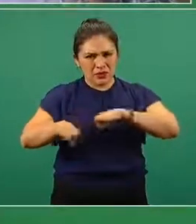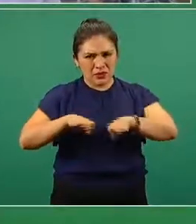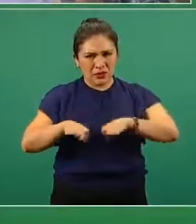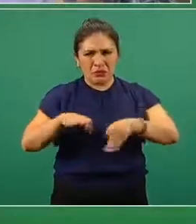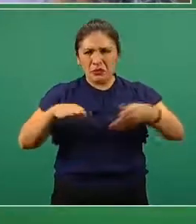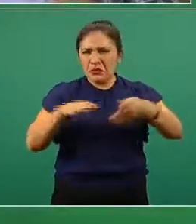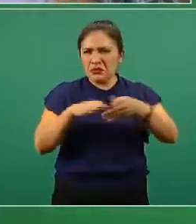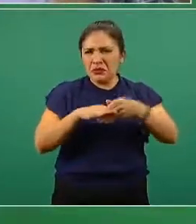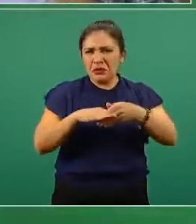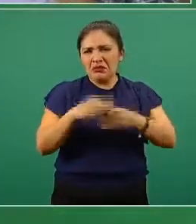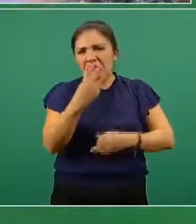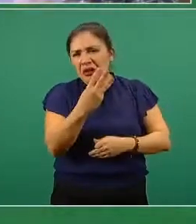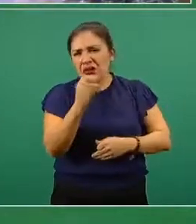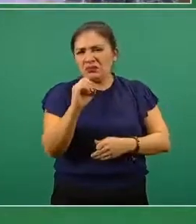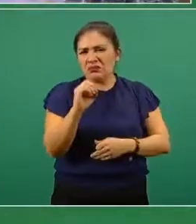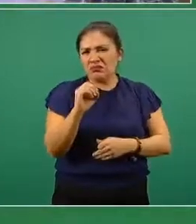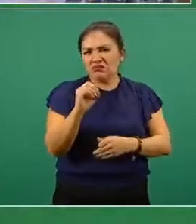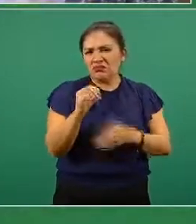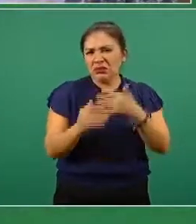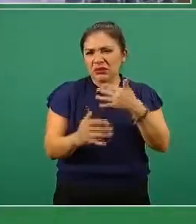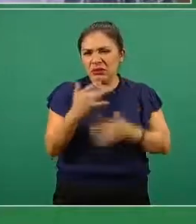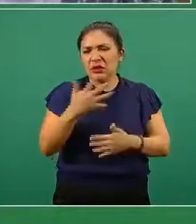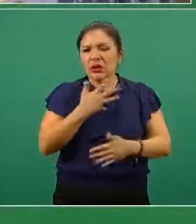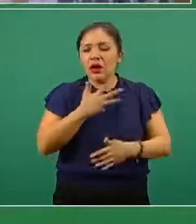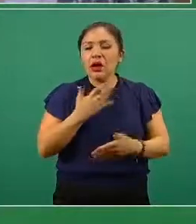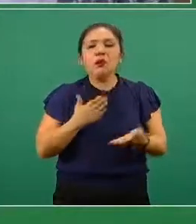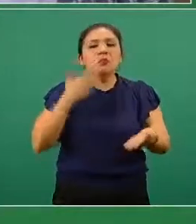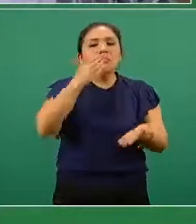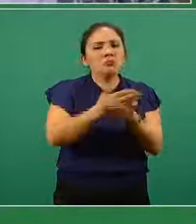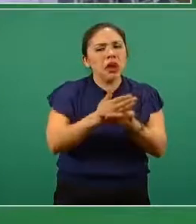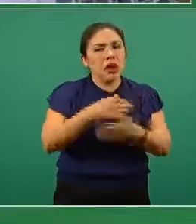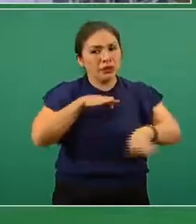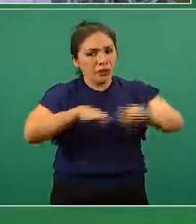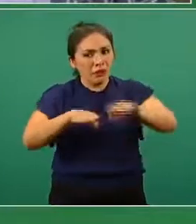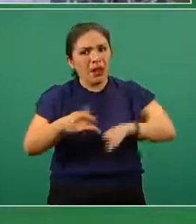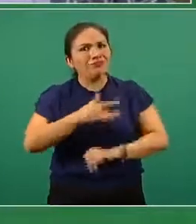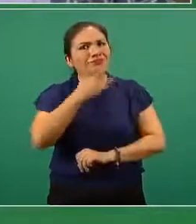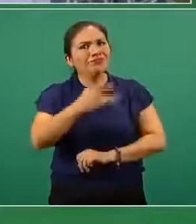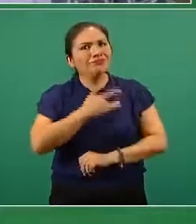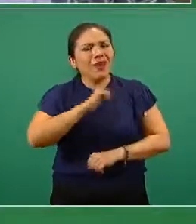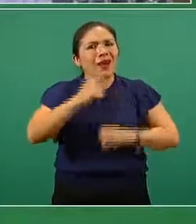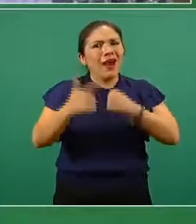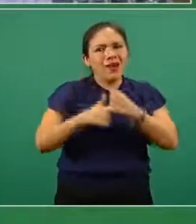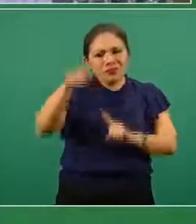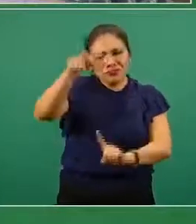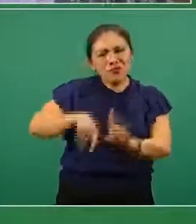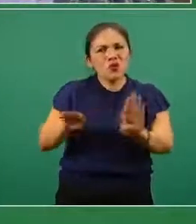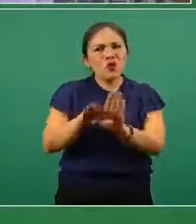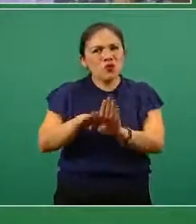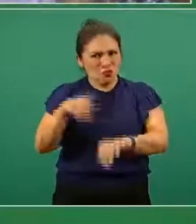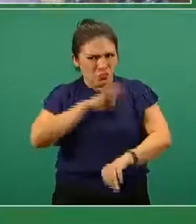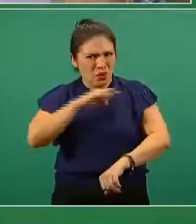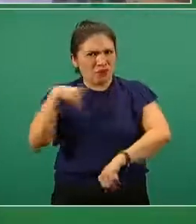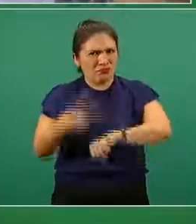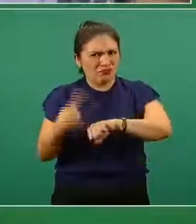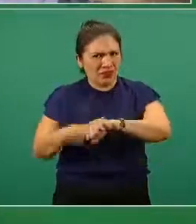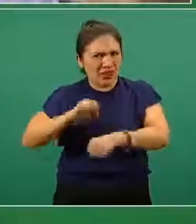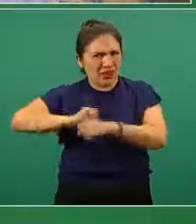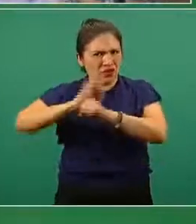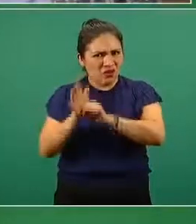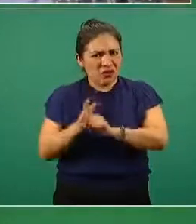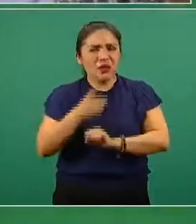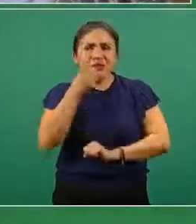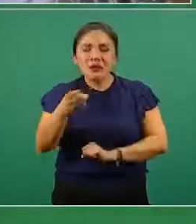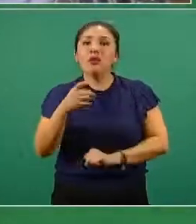de 13, 15, se presentaron a trabajar con síntomas de COVID, y esto es un poco preocupante porque son carteros, ¿no? Entonces